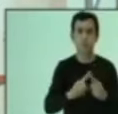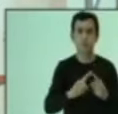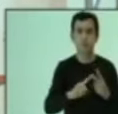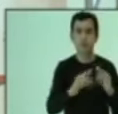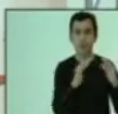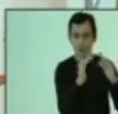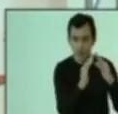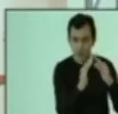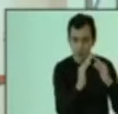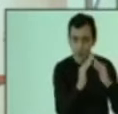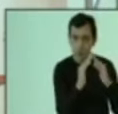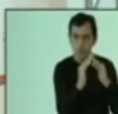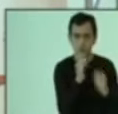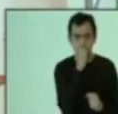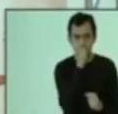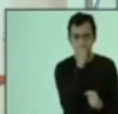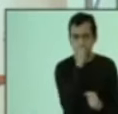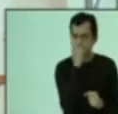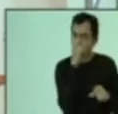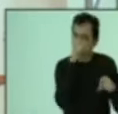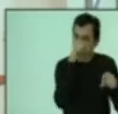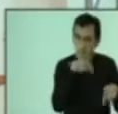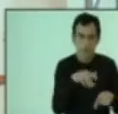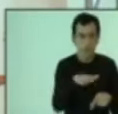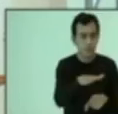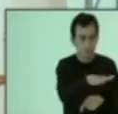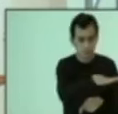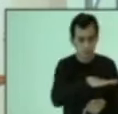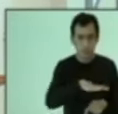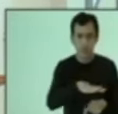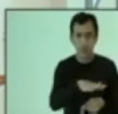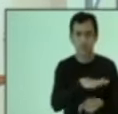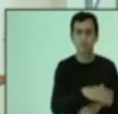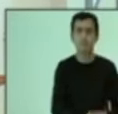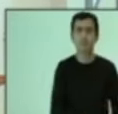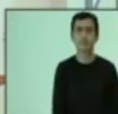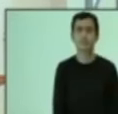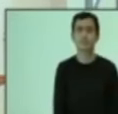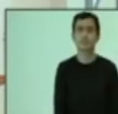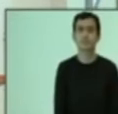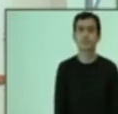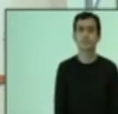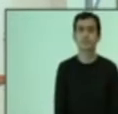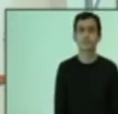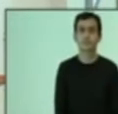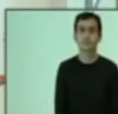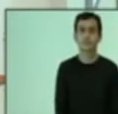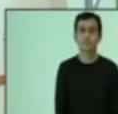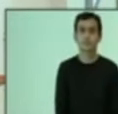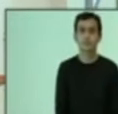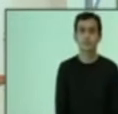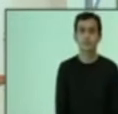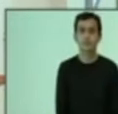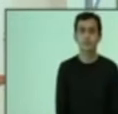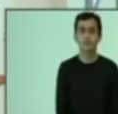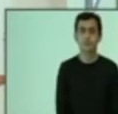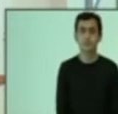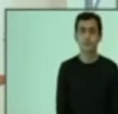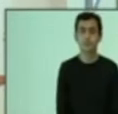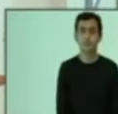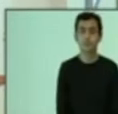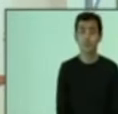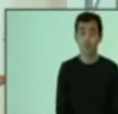hogar y así como con la comunidad. También hemos visto las